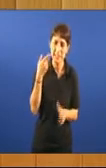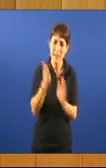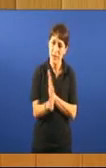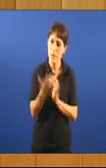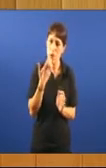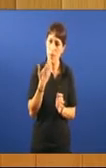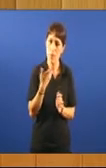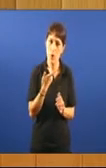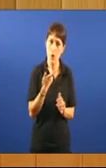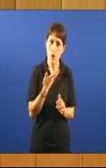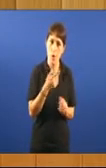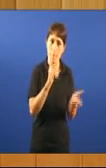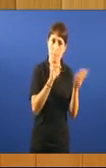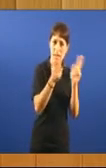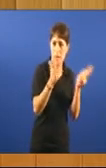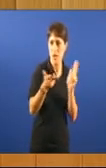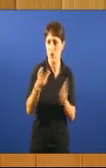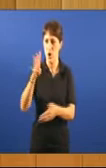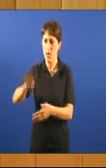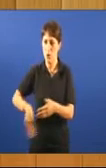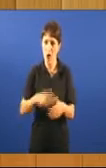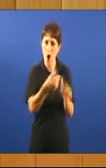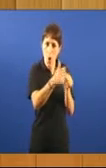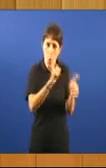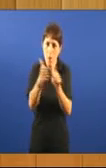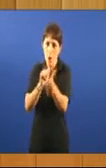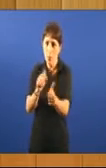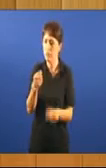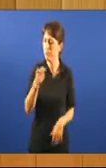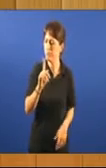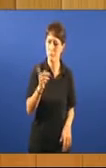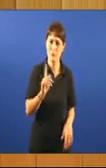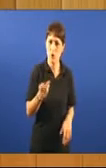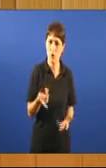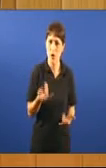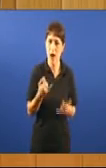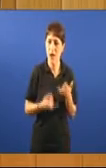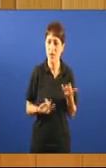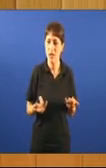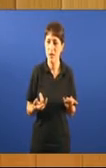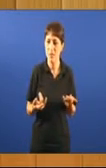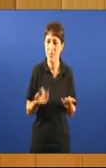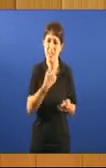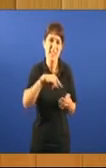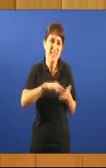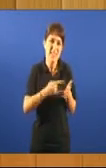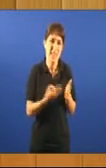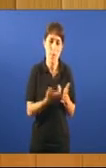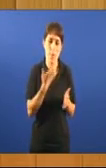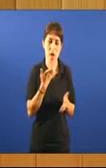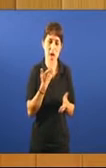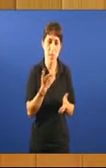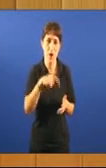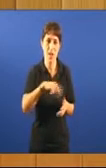marco político, mal que lle pese, non dá máis de sí. Está esgotado. Non serve para resolver os problemas